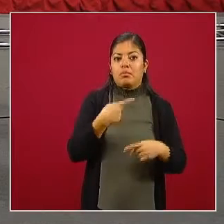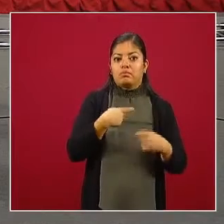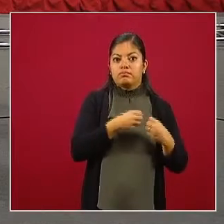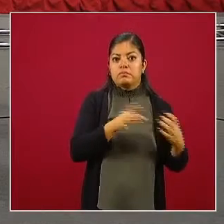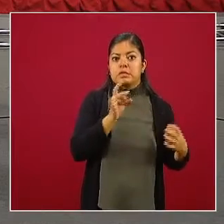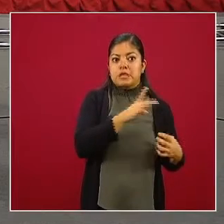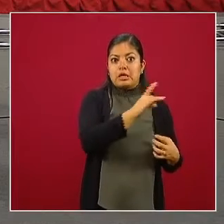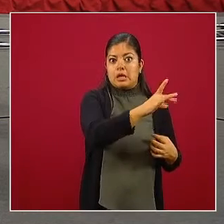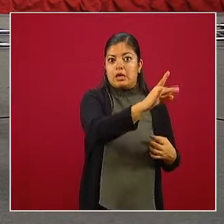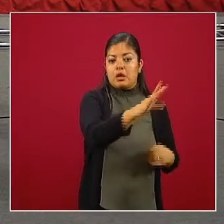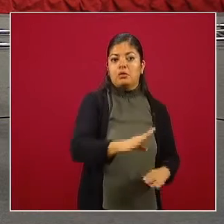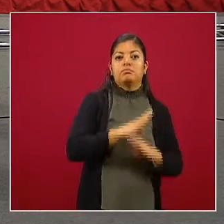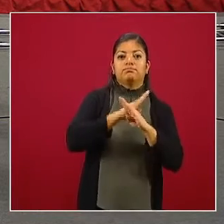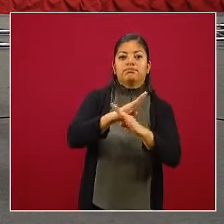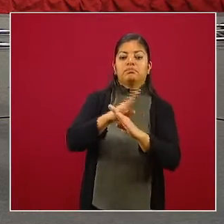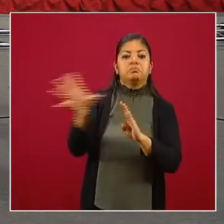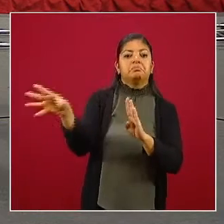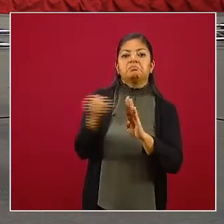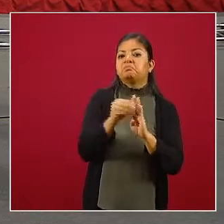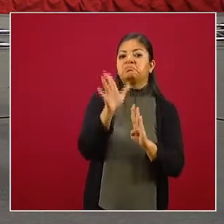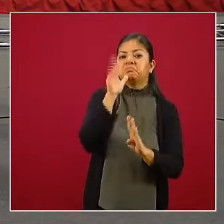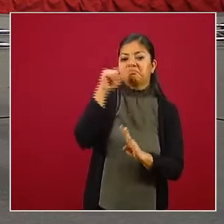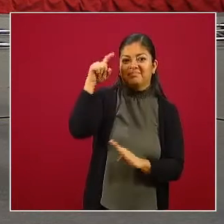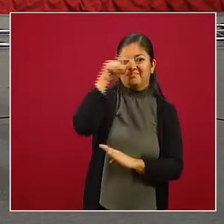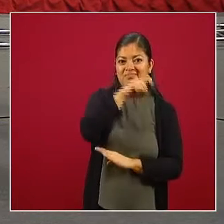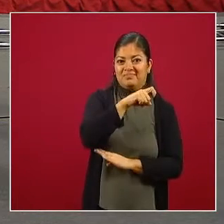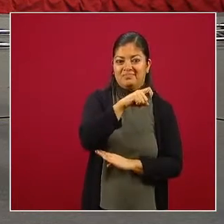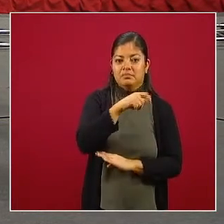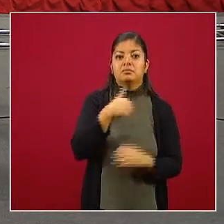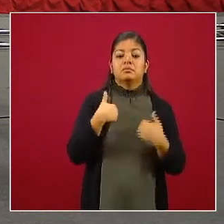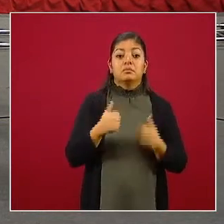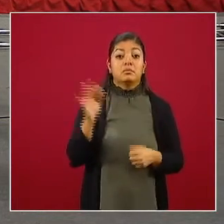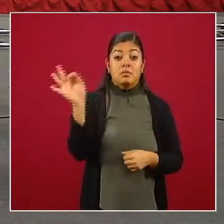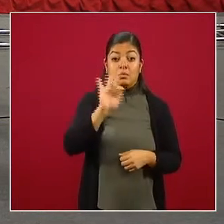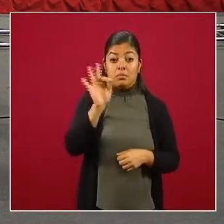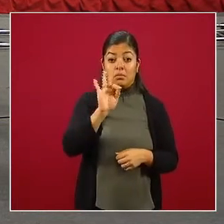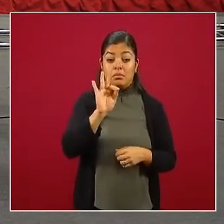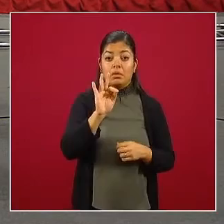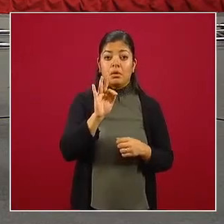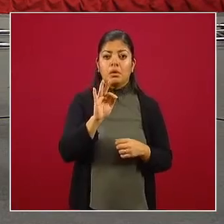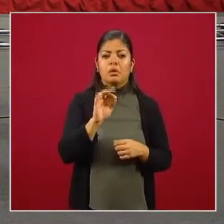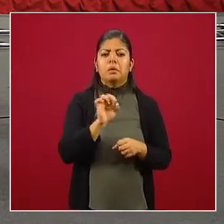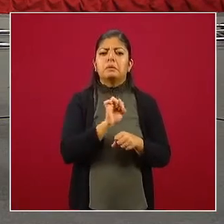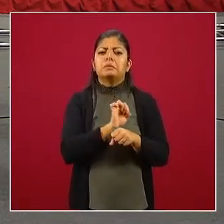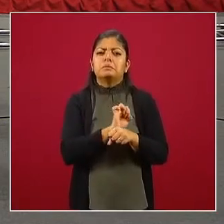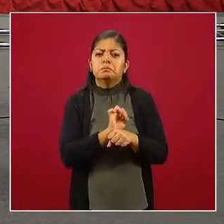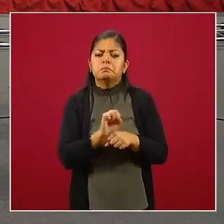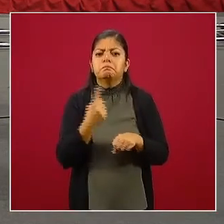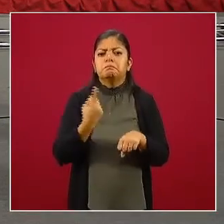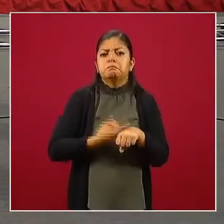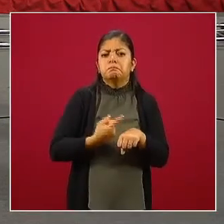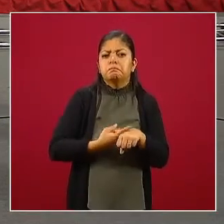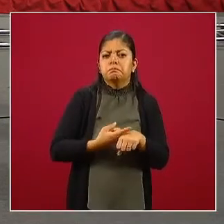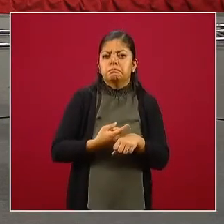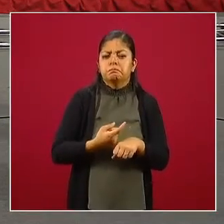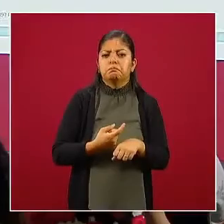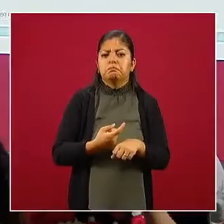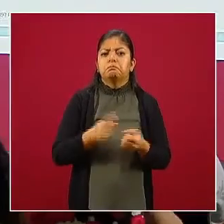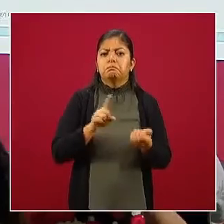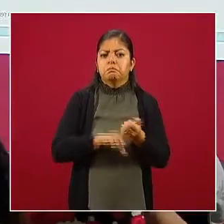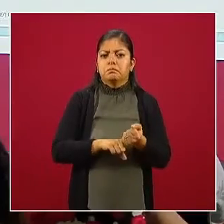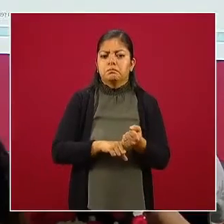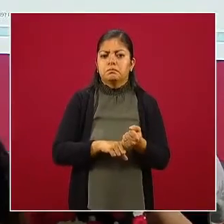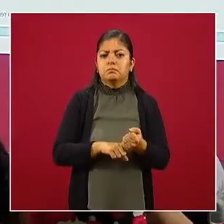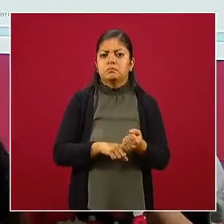Entre más contagiante. Enfermedades menos contagiantes pueden tener el punto de